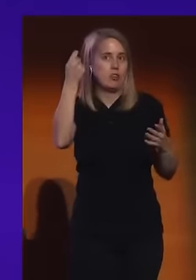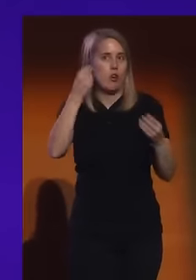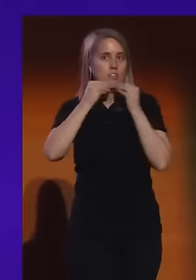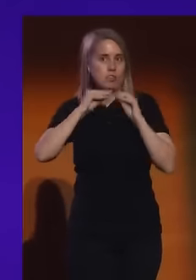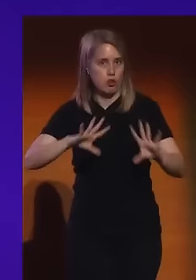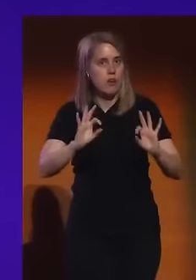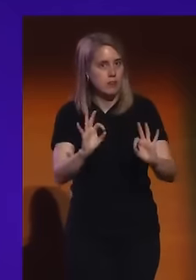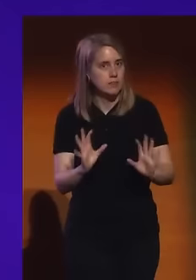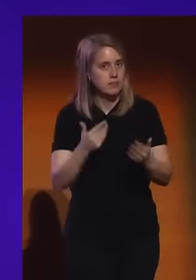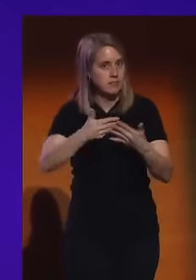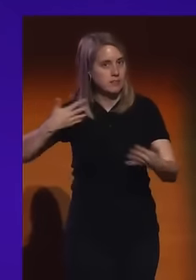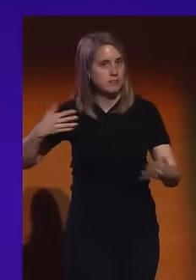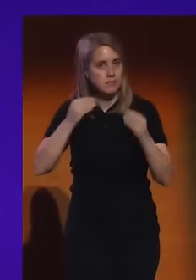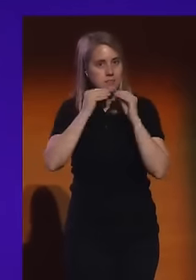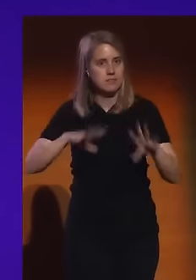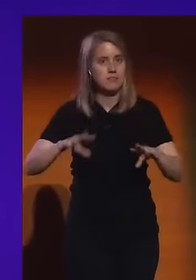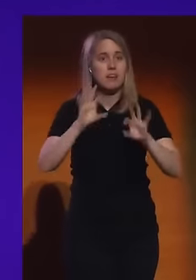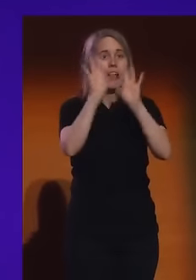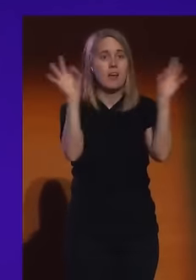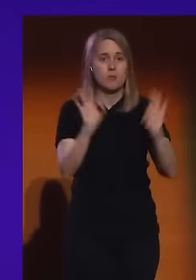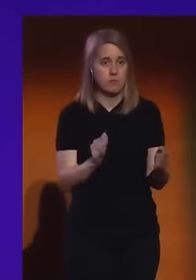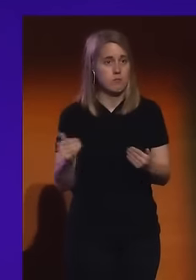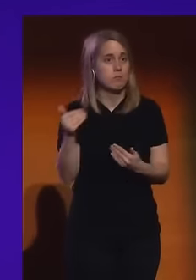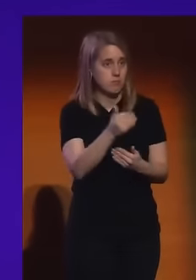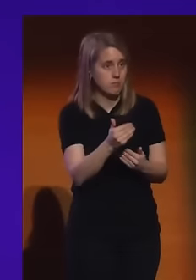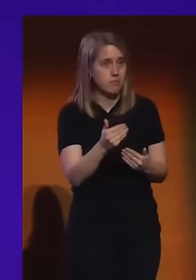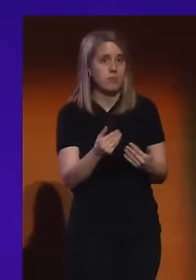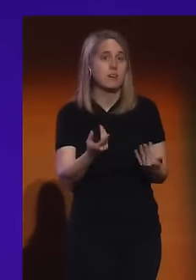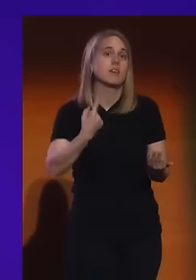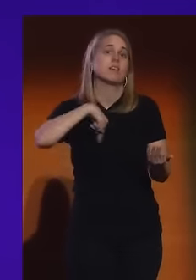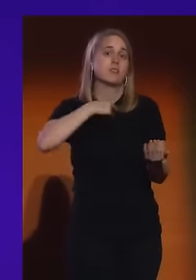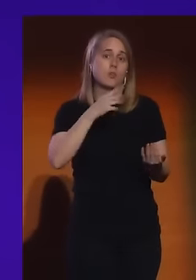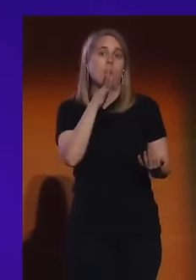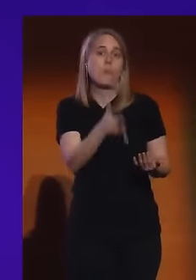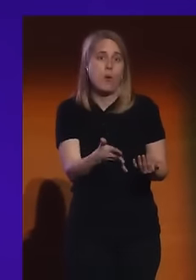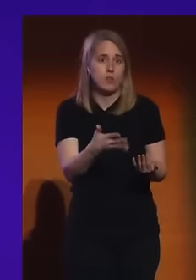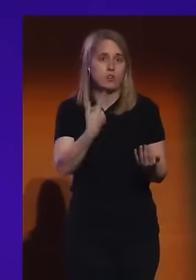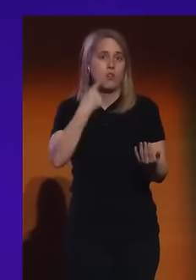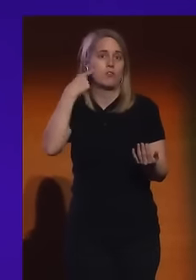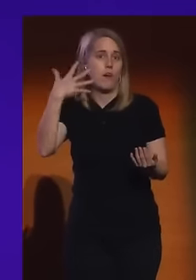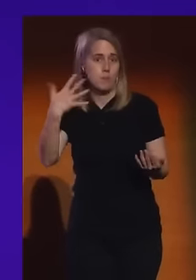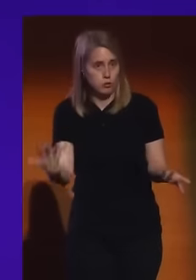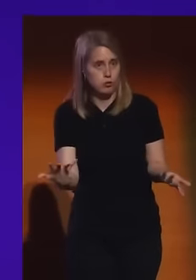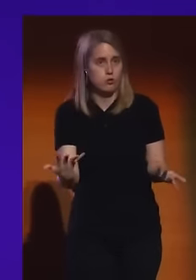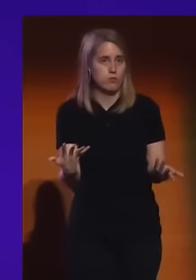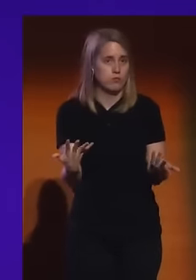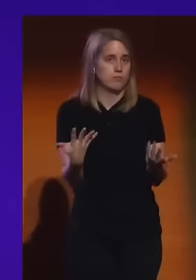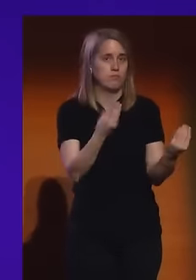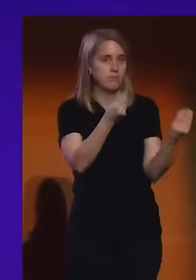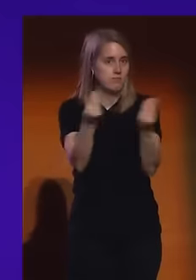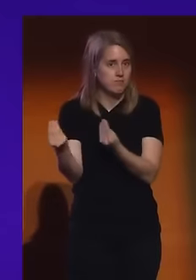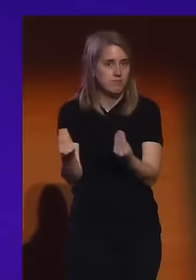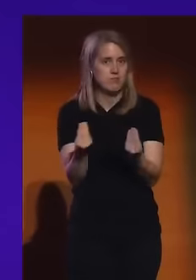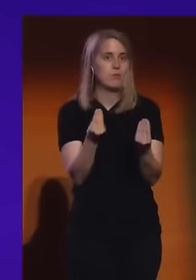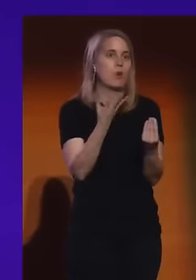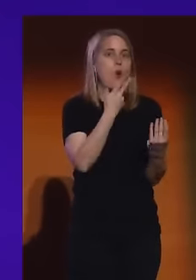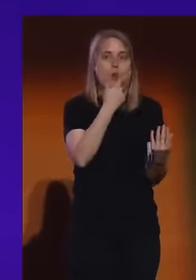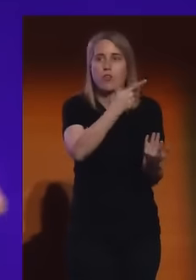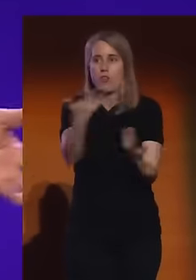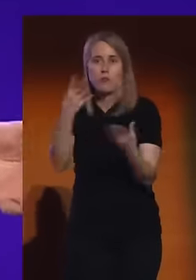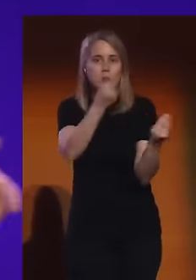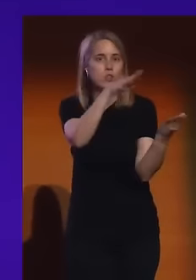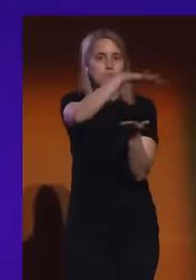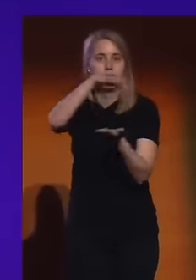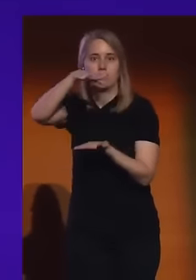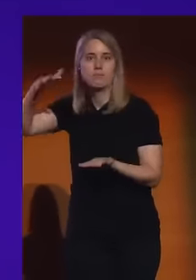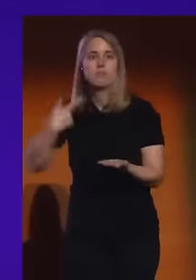hisor B euskal herria bilden eta horregatik izat Ari gara ezagun hainbat eta hainbat tokit